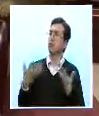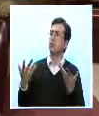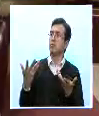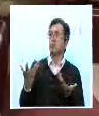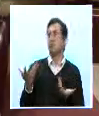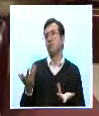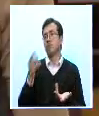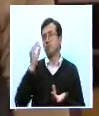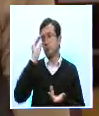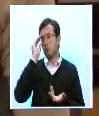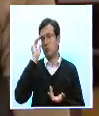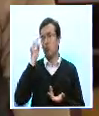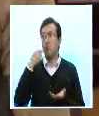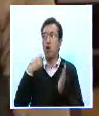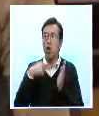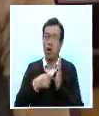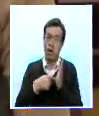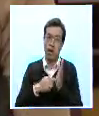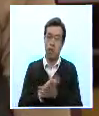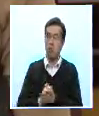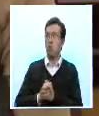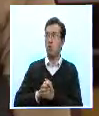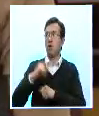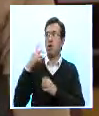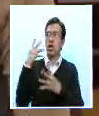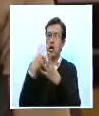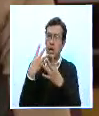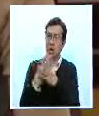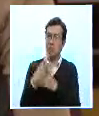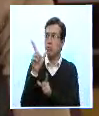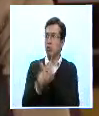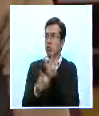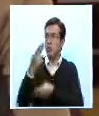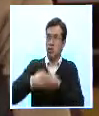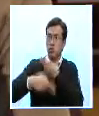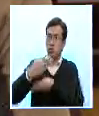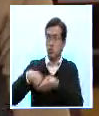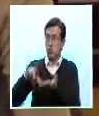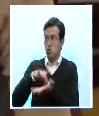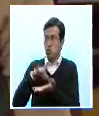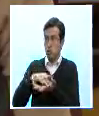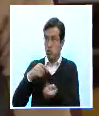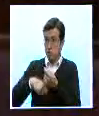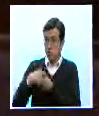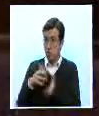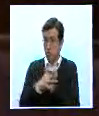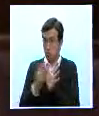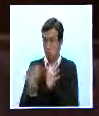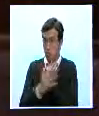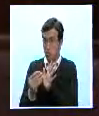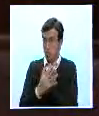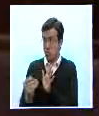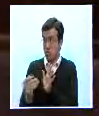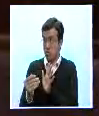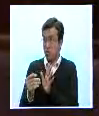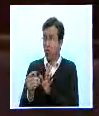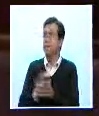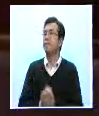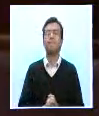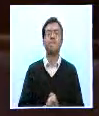con por ejemplo sanciones de privación de libertad en este caso los comerciantes de este tipo de productos hay que aclararlo yo creo que hay un tema sumamente